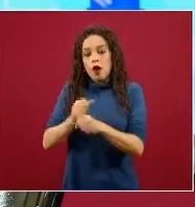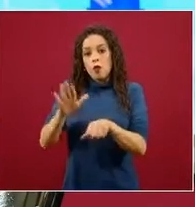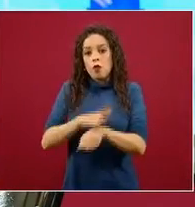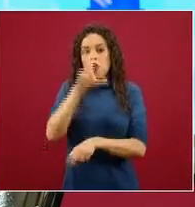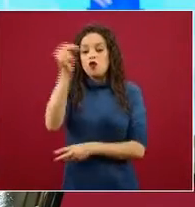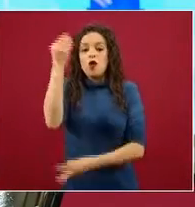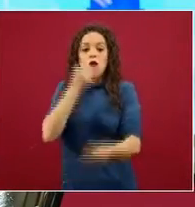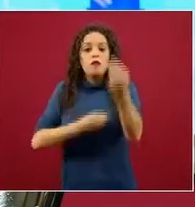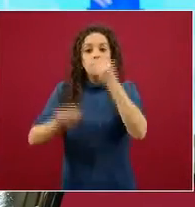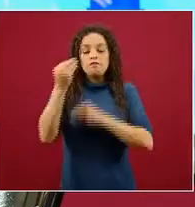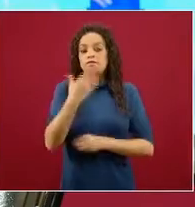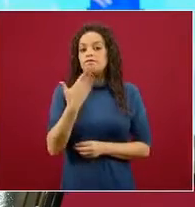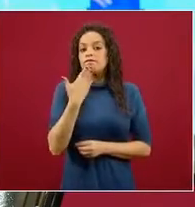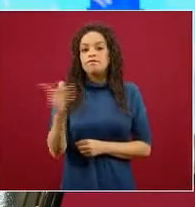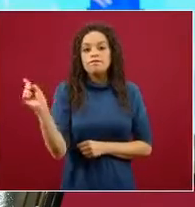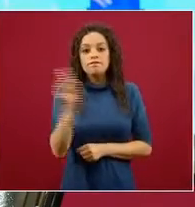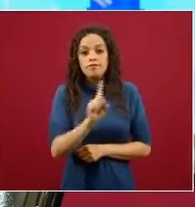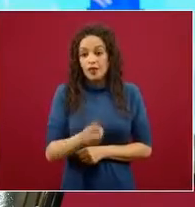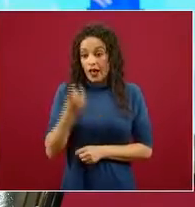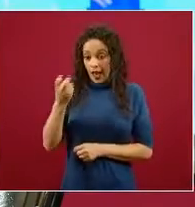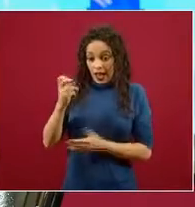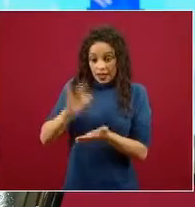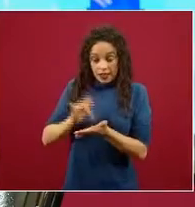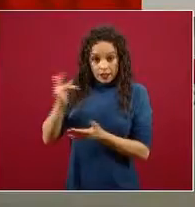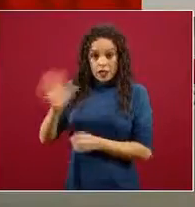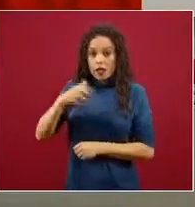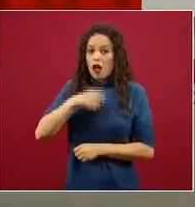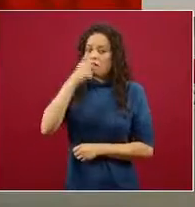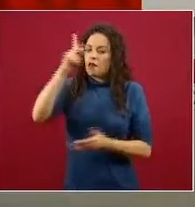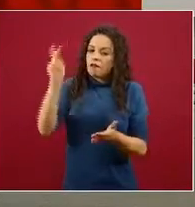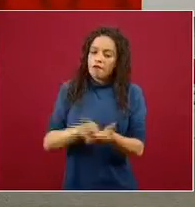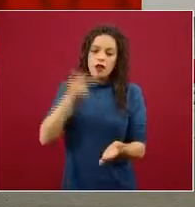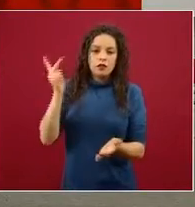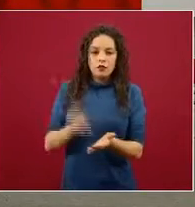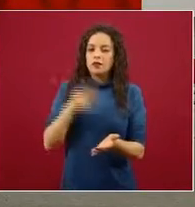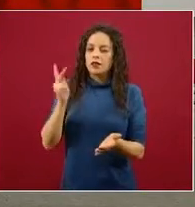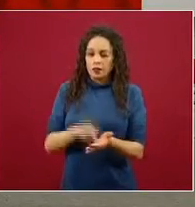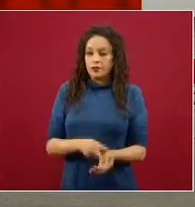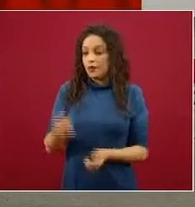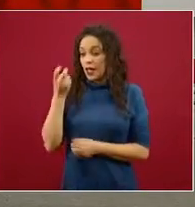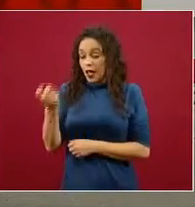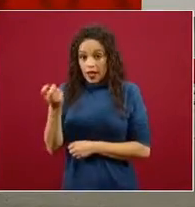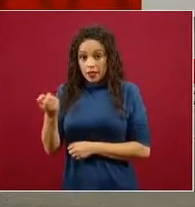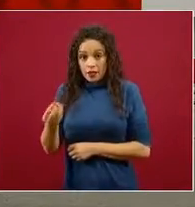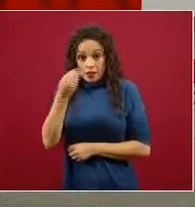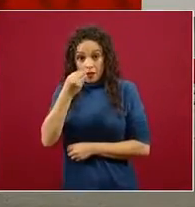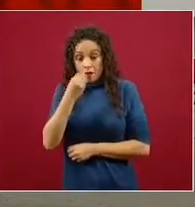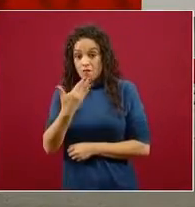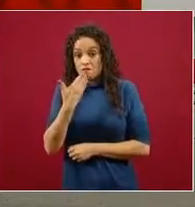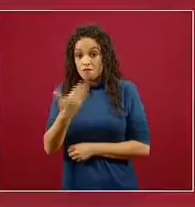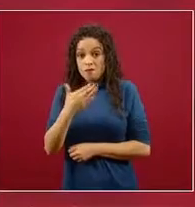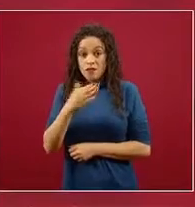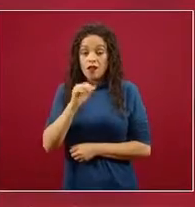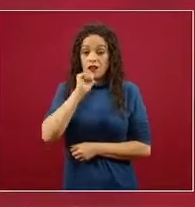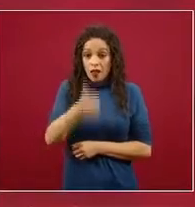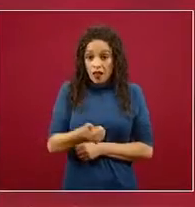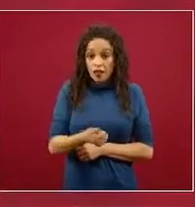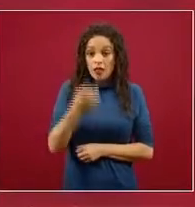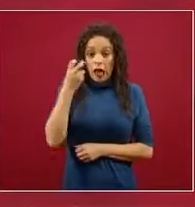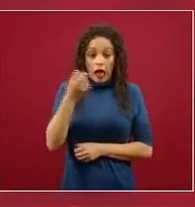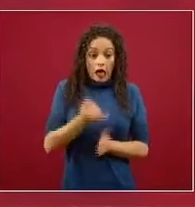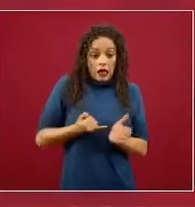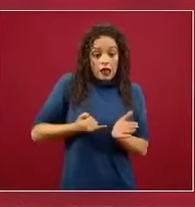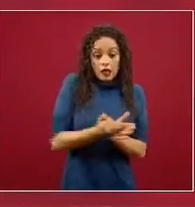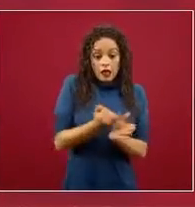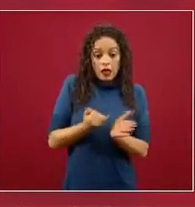mala alimentación, como lo hemos dicho una y otra vez y lo seguiremos diciendo, no es solamente un asunto de decisiones individuales o